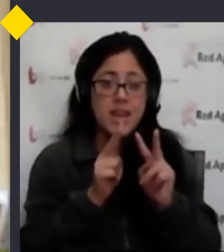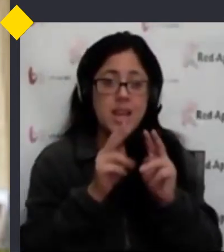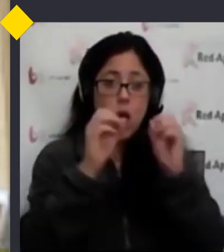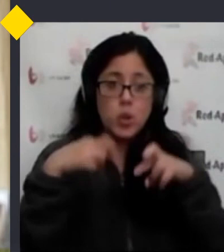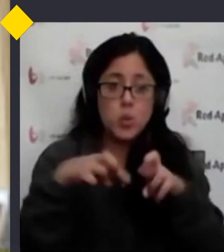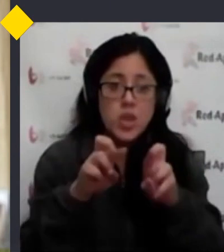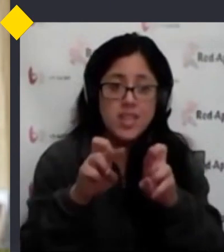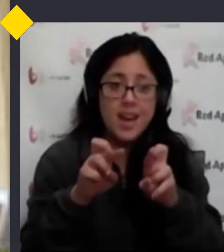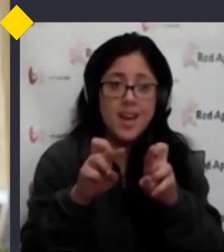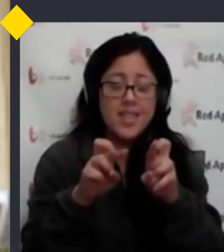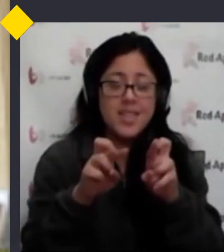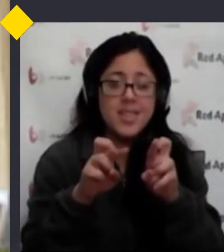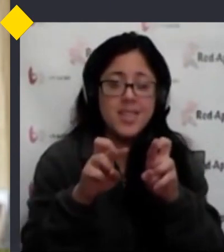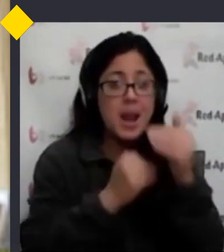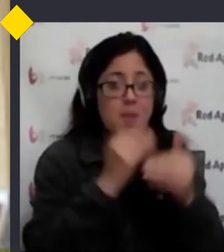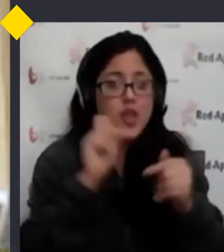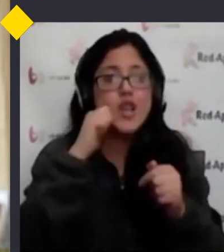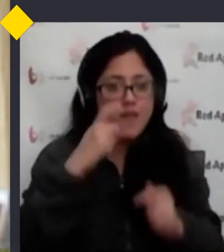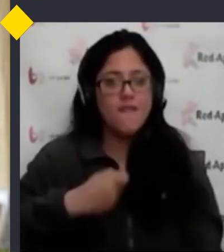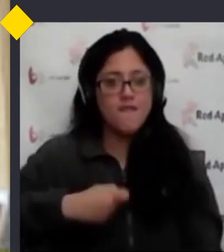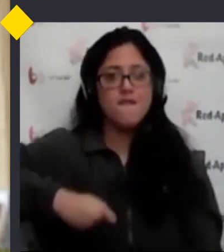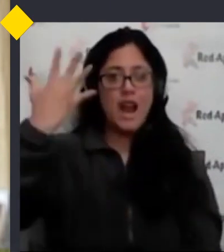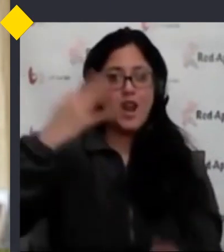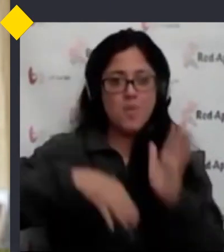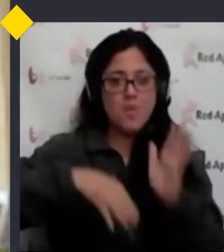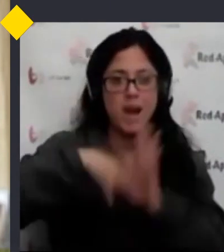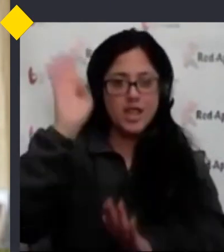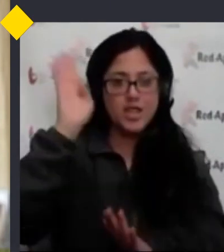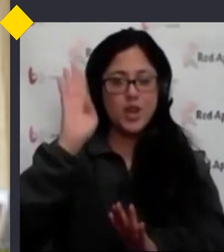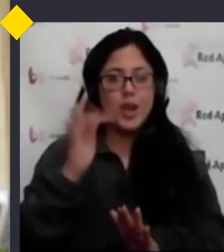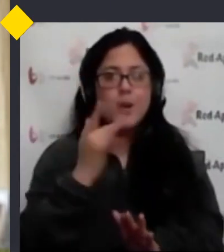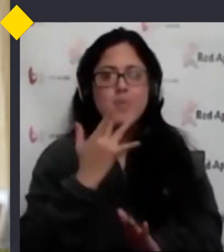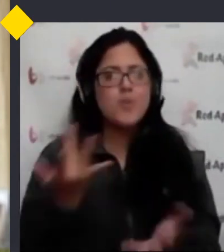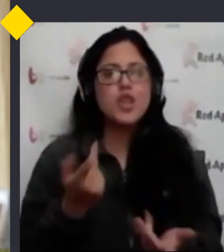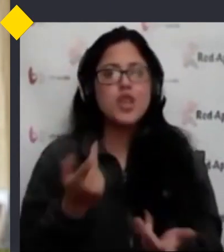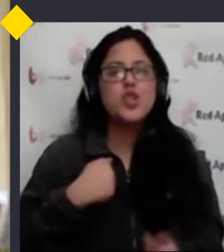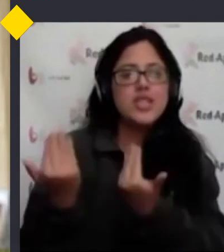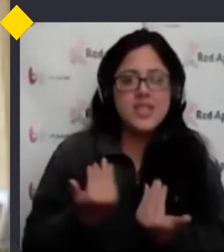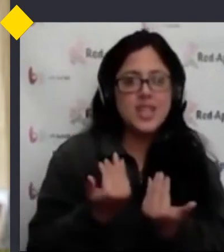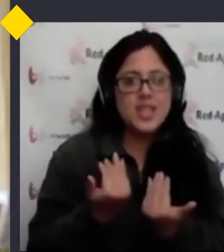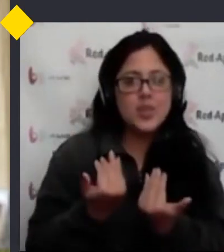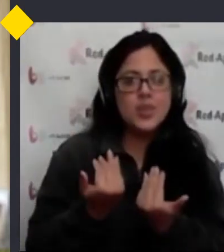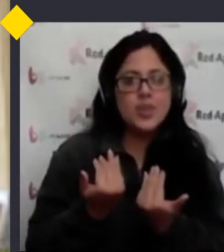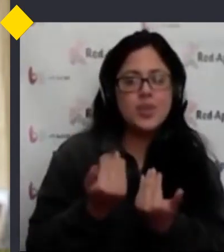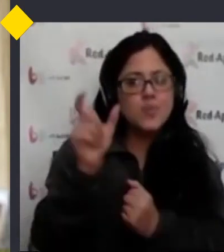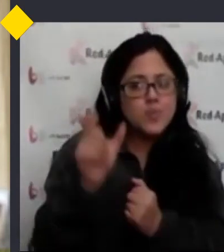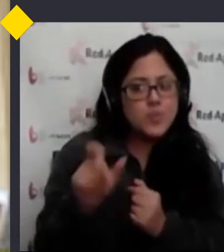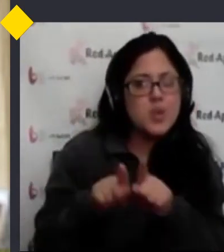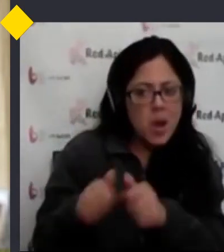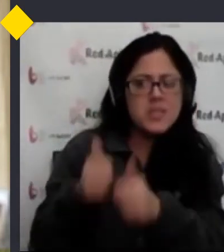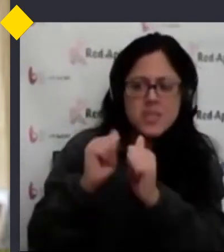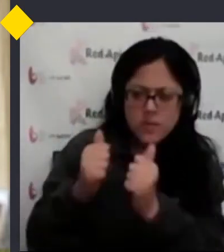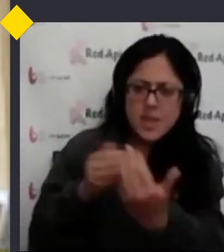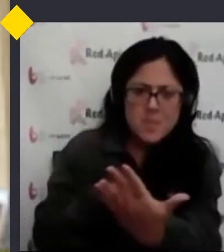que es algo que cada vez va a cobrar más valor, en que yo necesito justamente alguien que me desafíe y que me muestre cuáles son